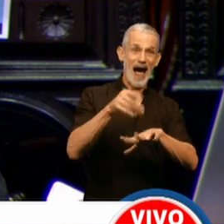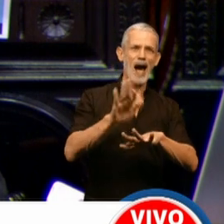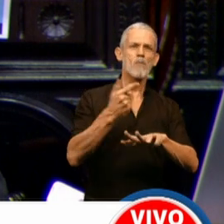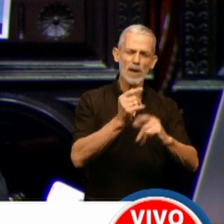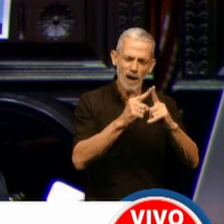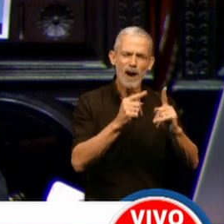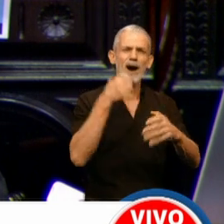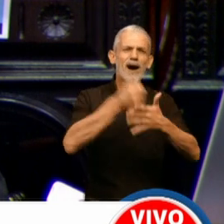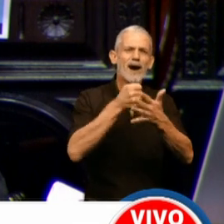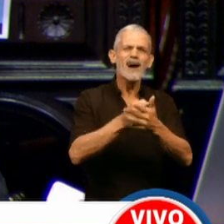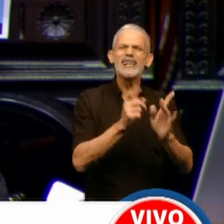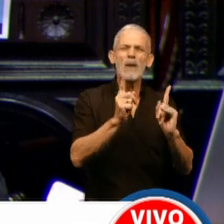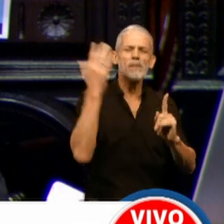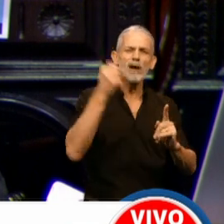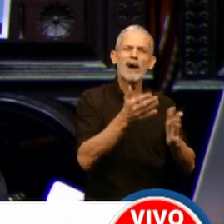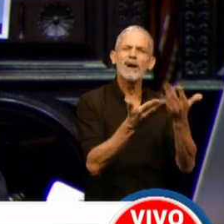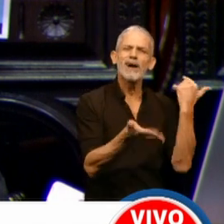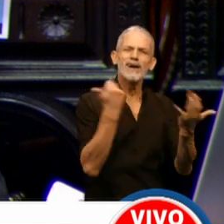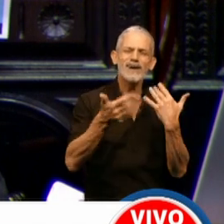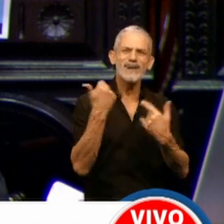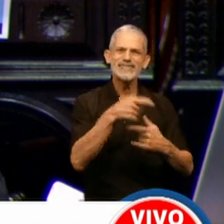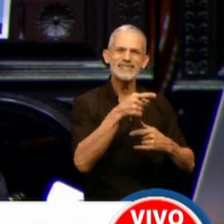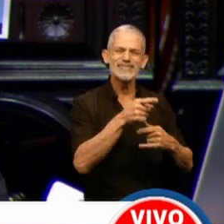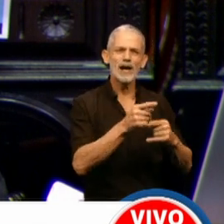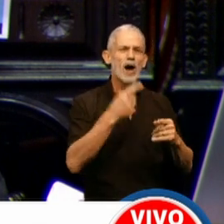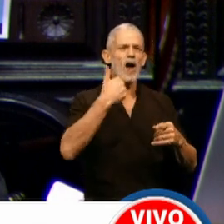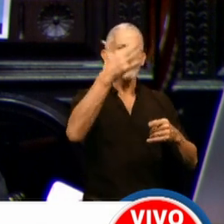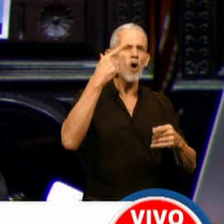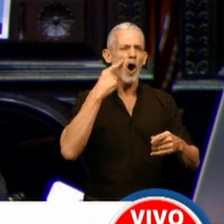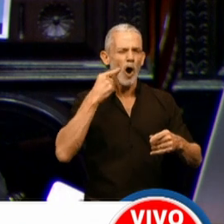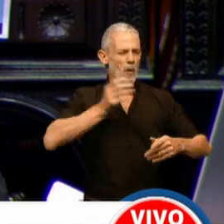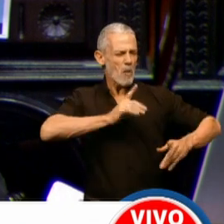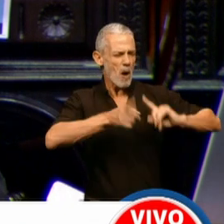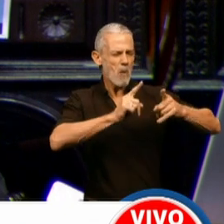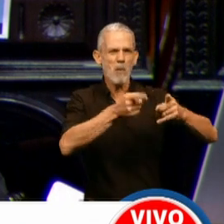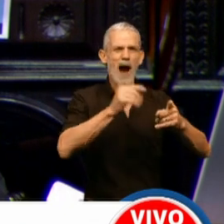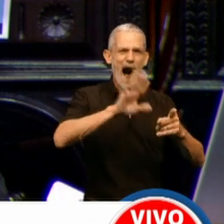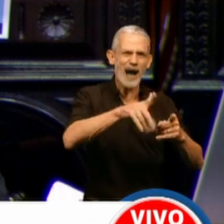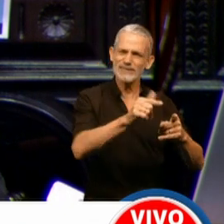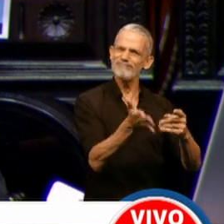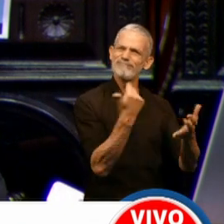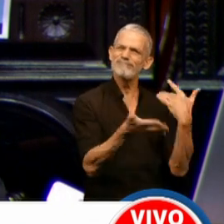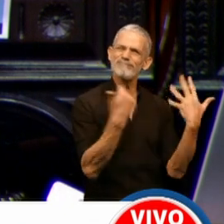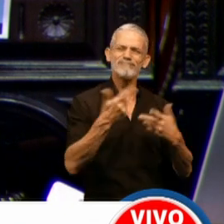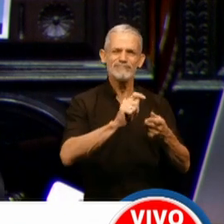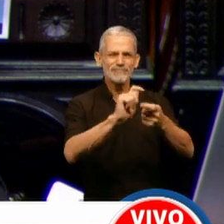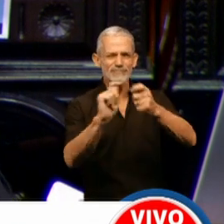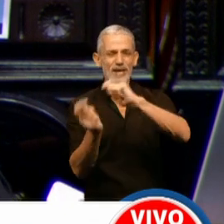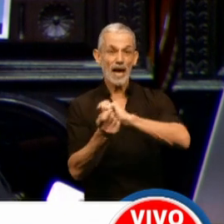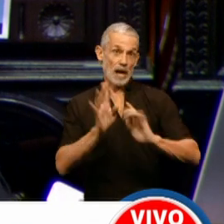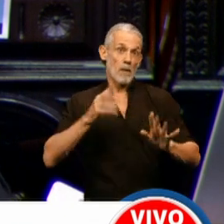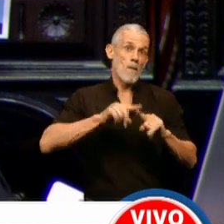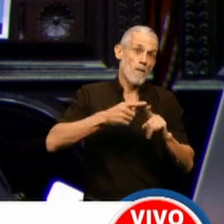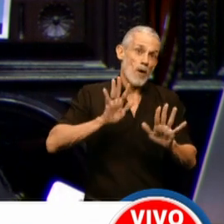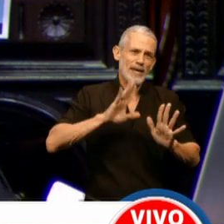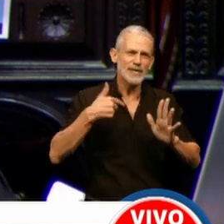continuar con la deconstrucción que ya iniciamos la deconstrucción del discurso y de una sociedad patriarcal lo venimos haciendo desde la